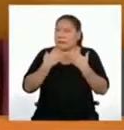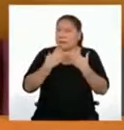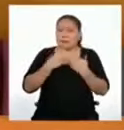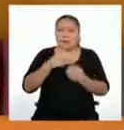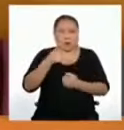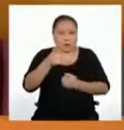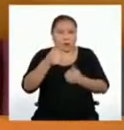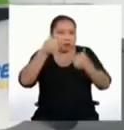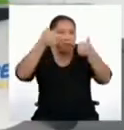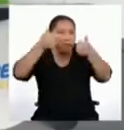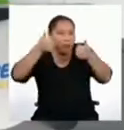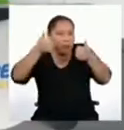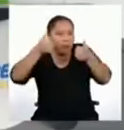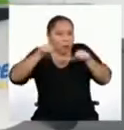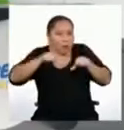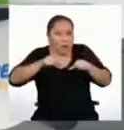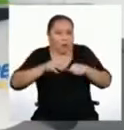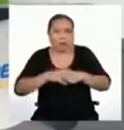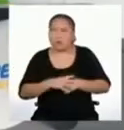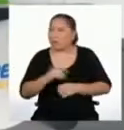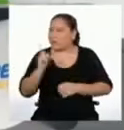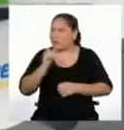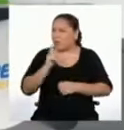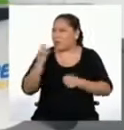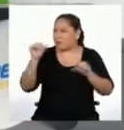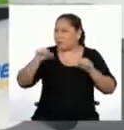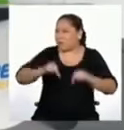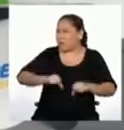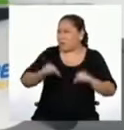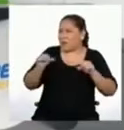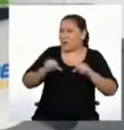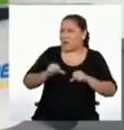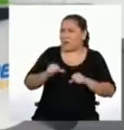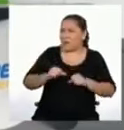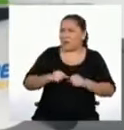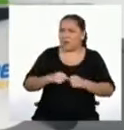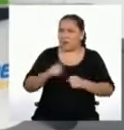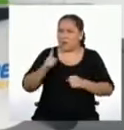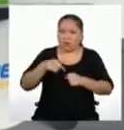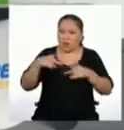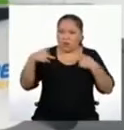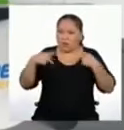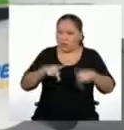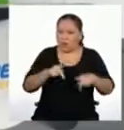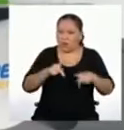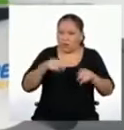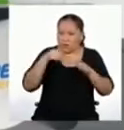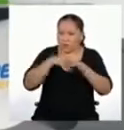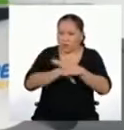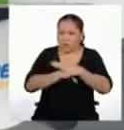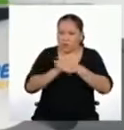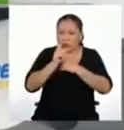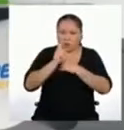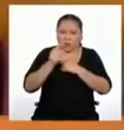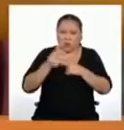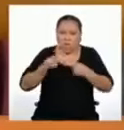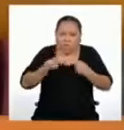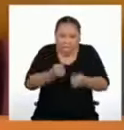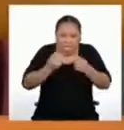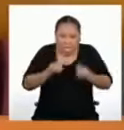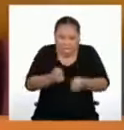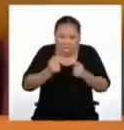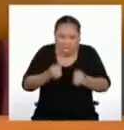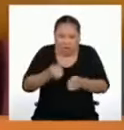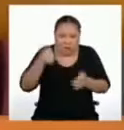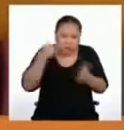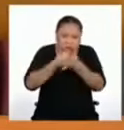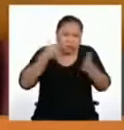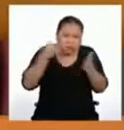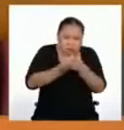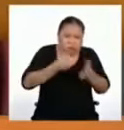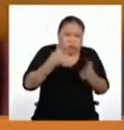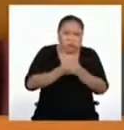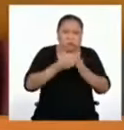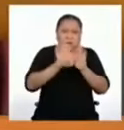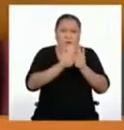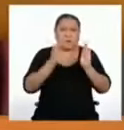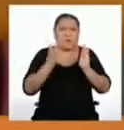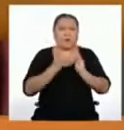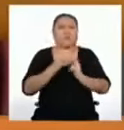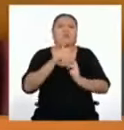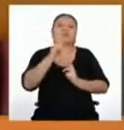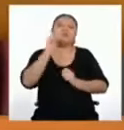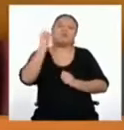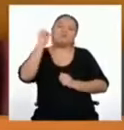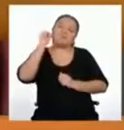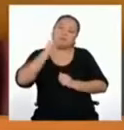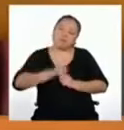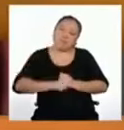acción correcta? Claro que no. Nunca se le autorizó a entrar. No debería forzar la puerta. Exacto.